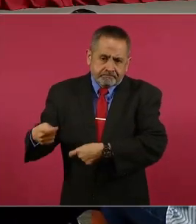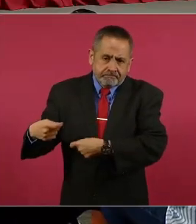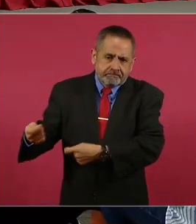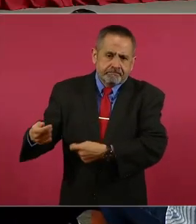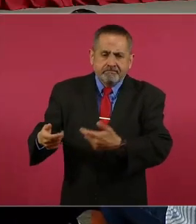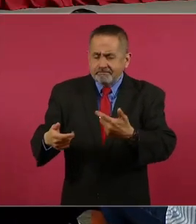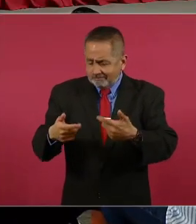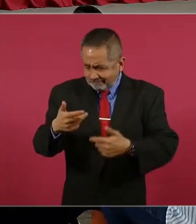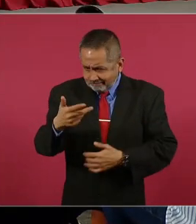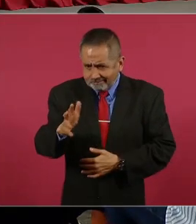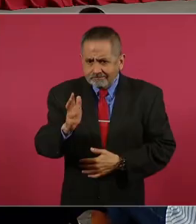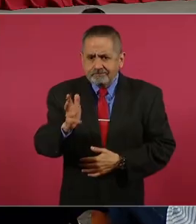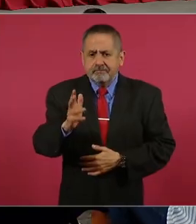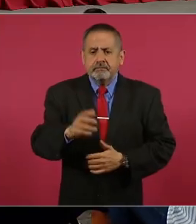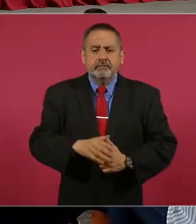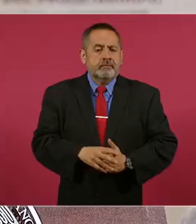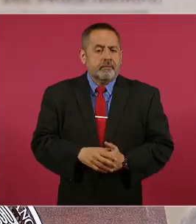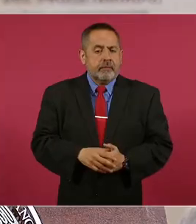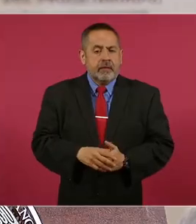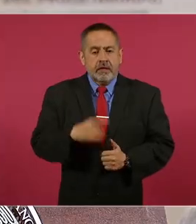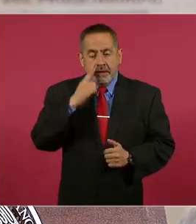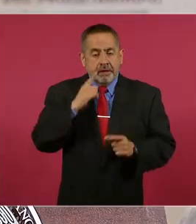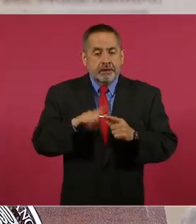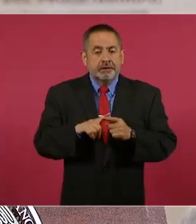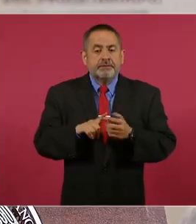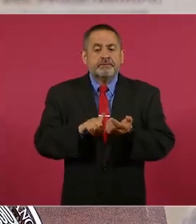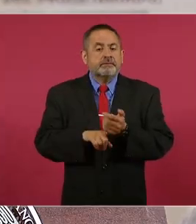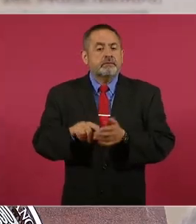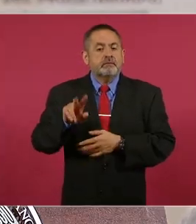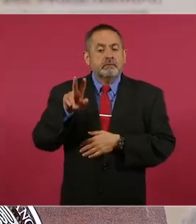Primero, vamos a decir que se han entregado